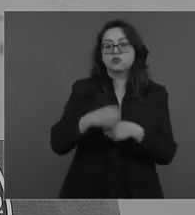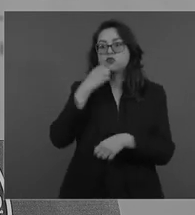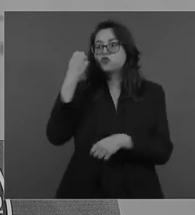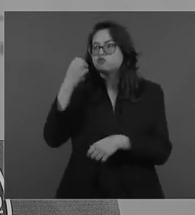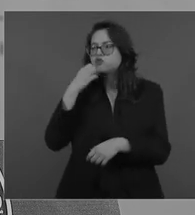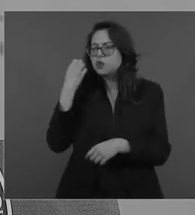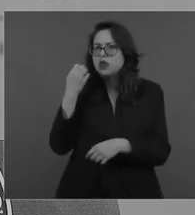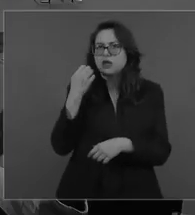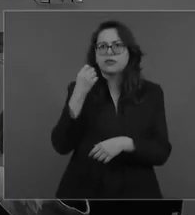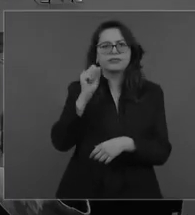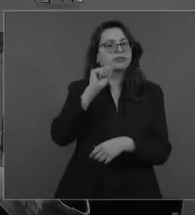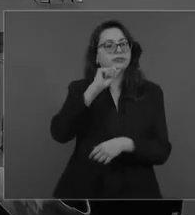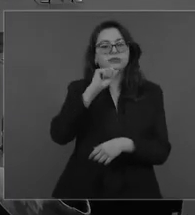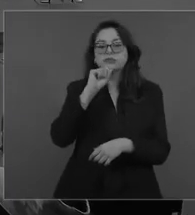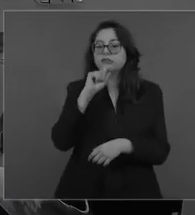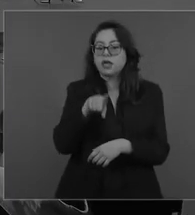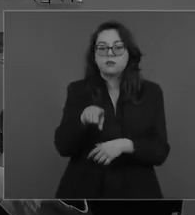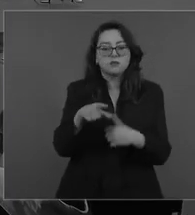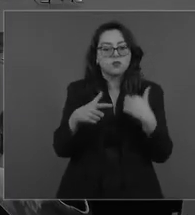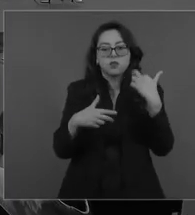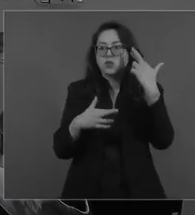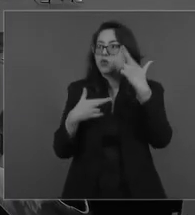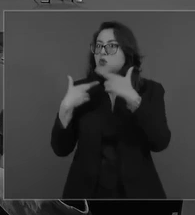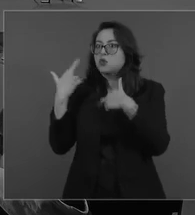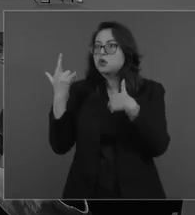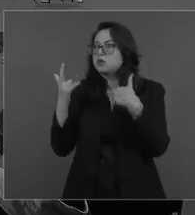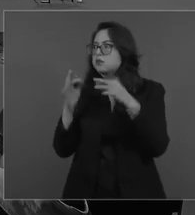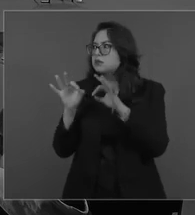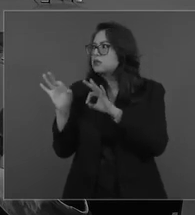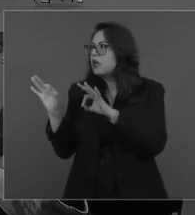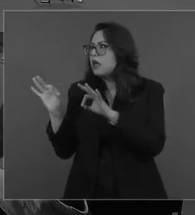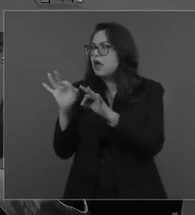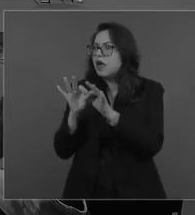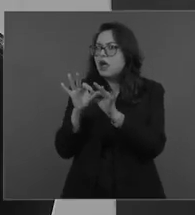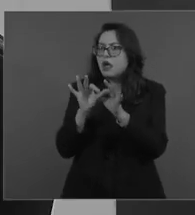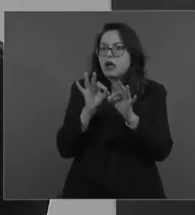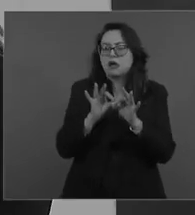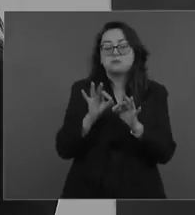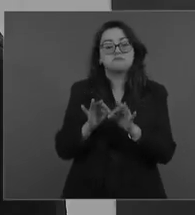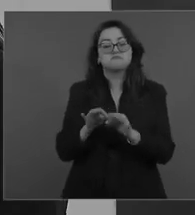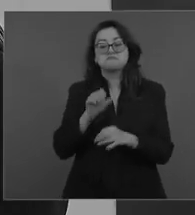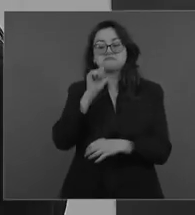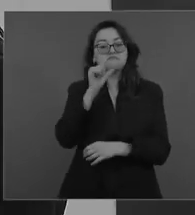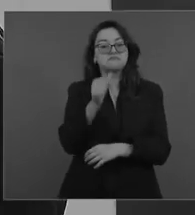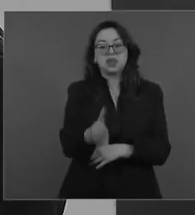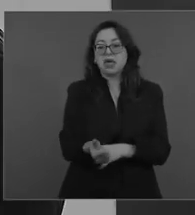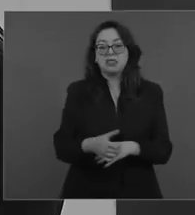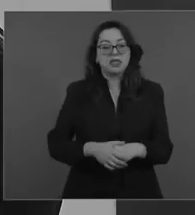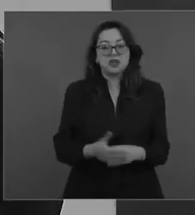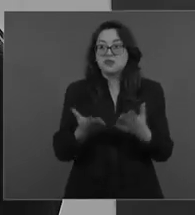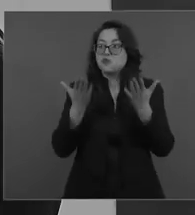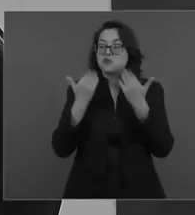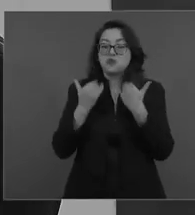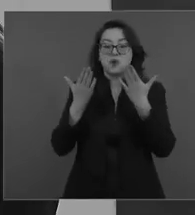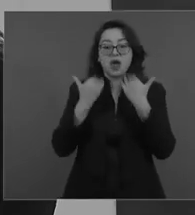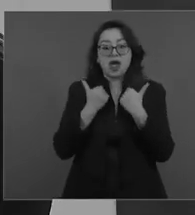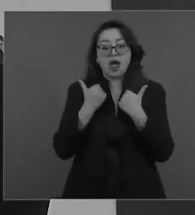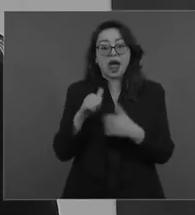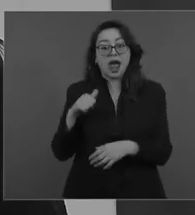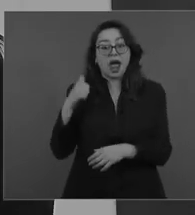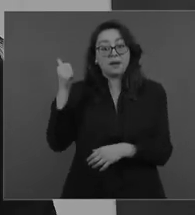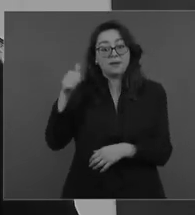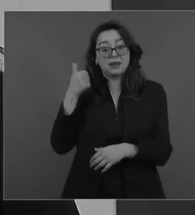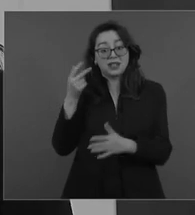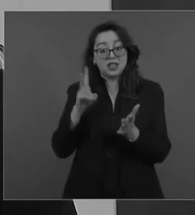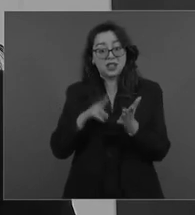escolares no fueron supervisados correctamente por la SEP, pues en abril de 2018 no habían